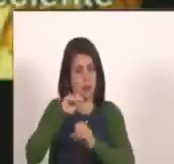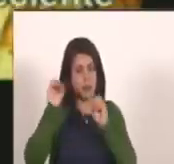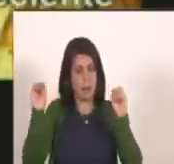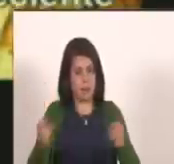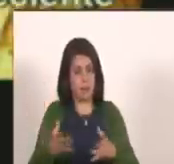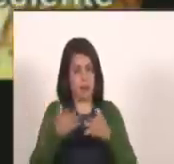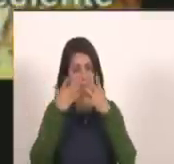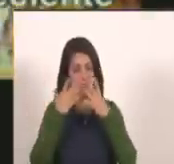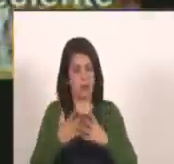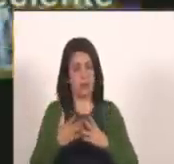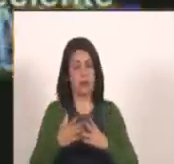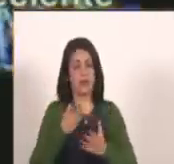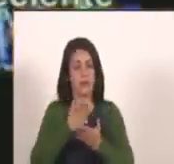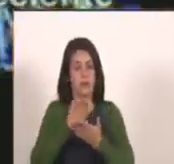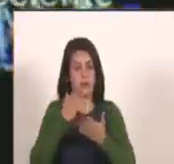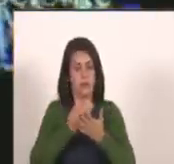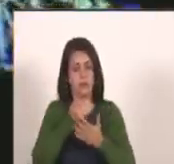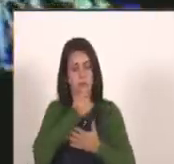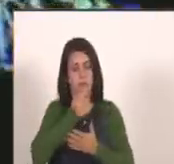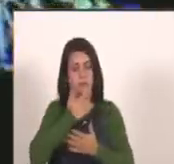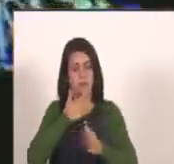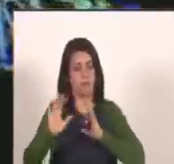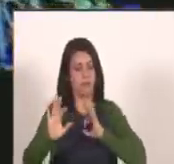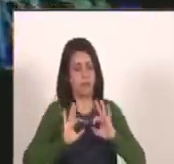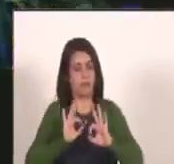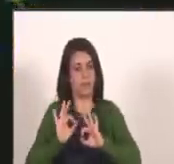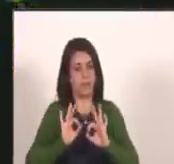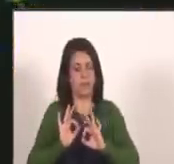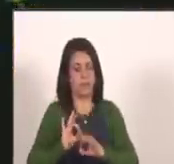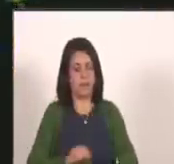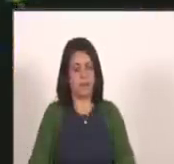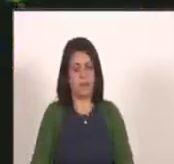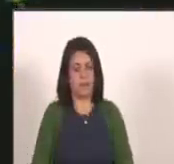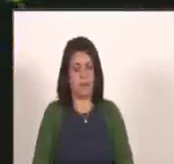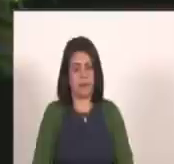magia y resplandeciente belleza del teatro.